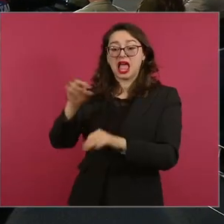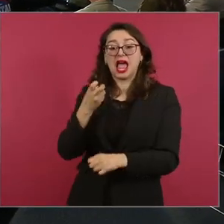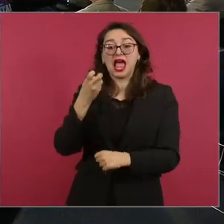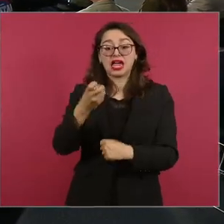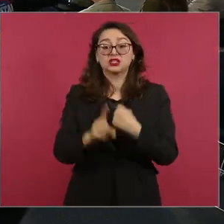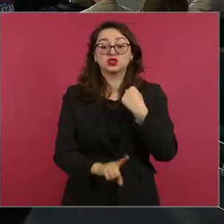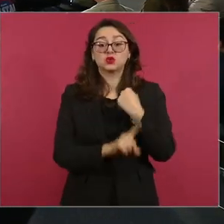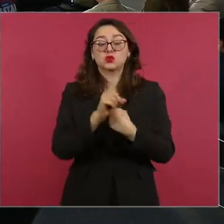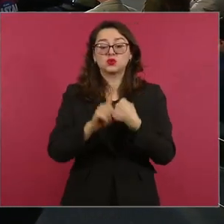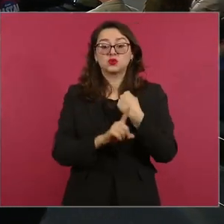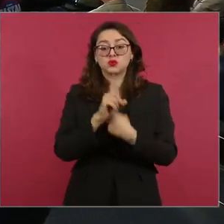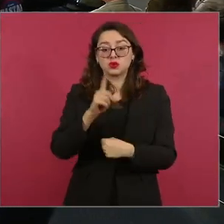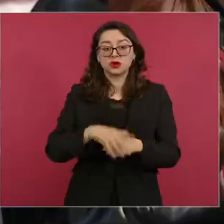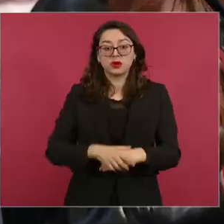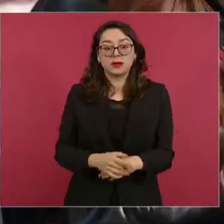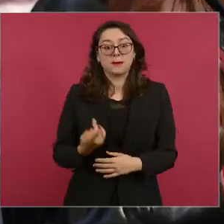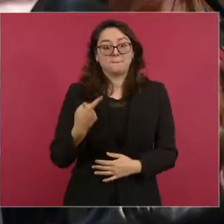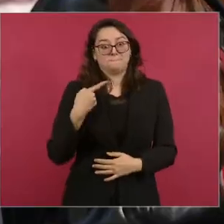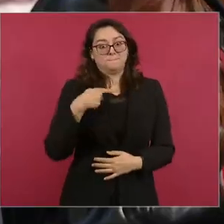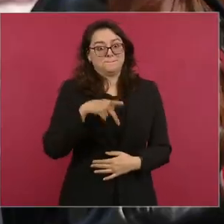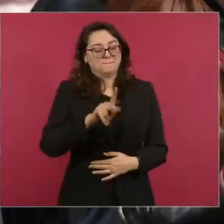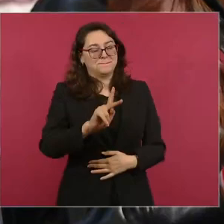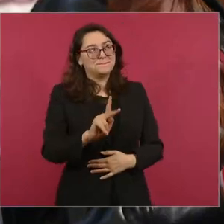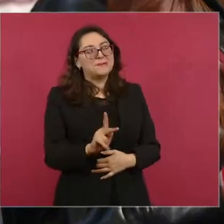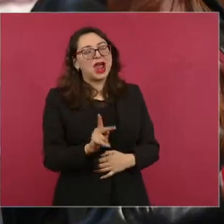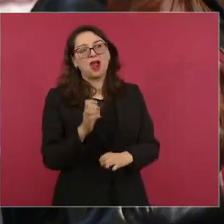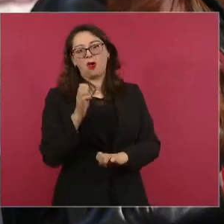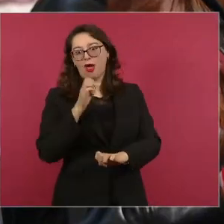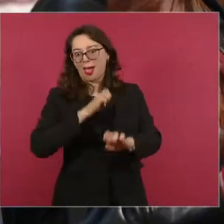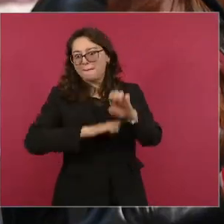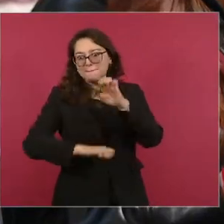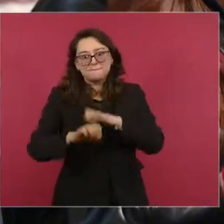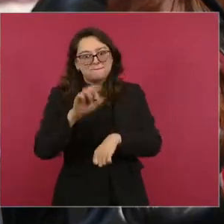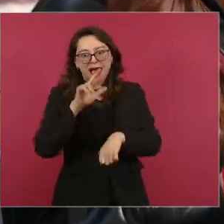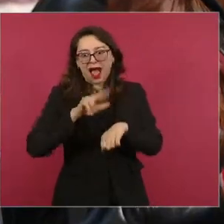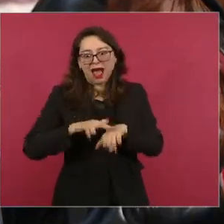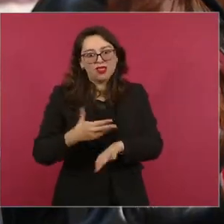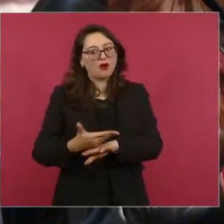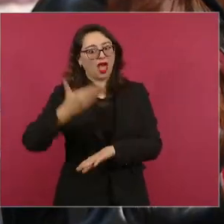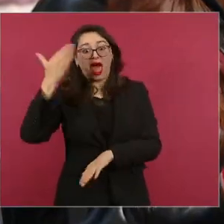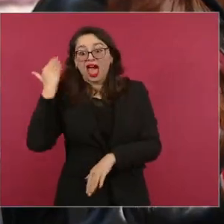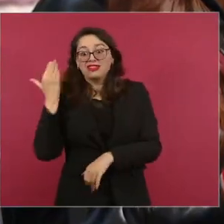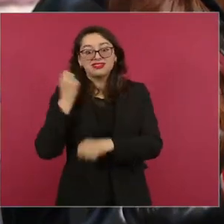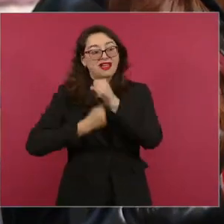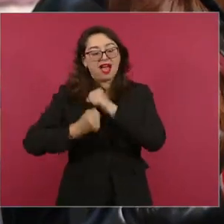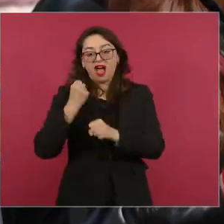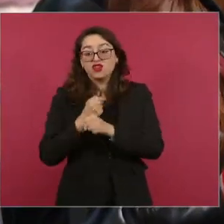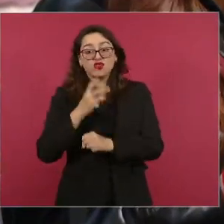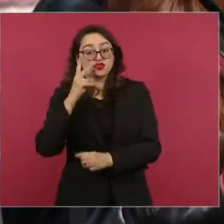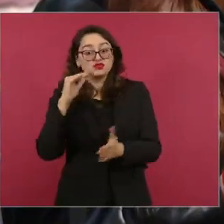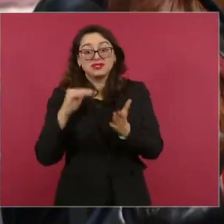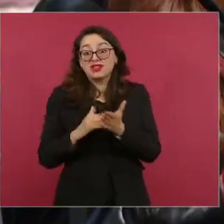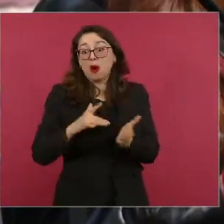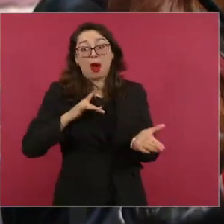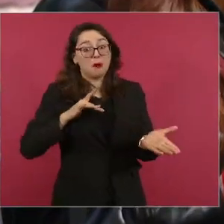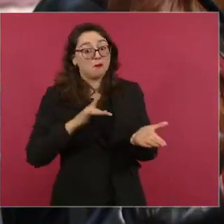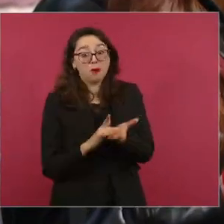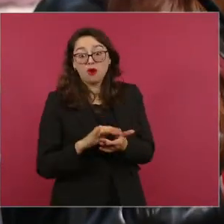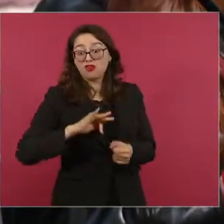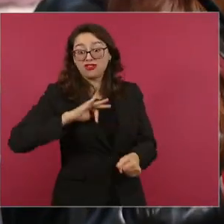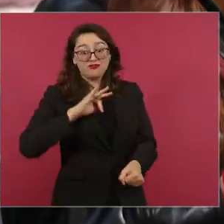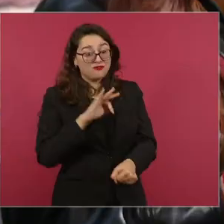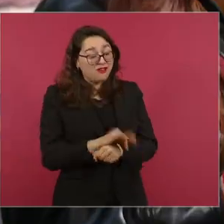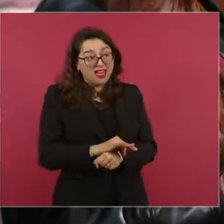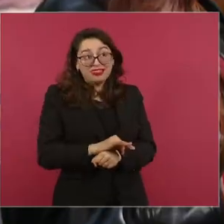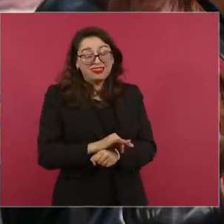Por eso, pero el embajador que está ahorita de Estados Unidos en México apoyó precisamente a esos comerciantes, a esos que se hacen